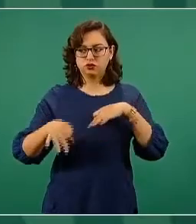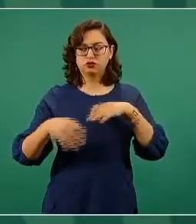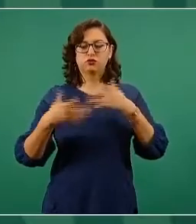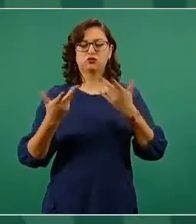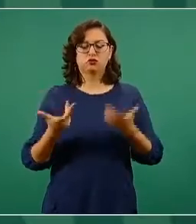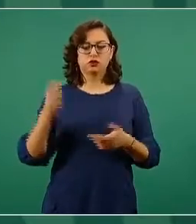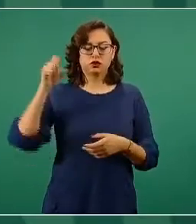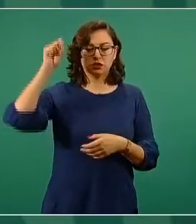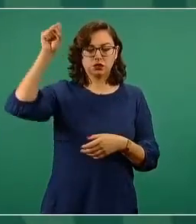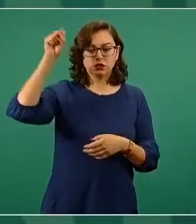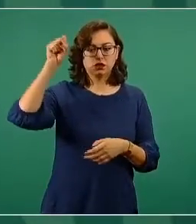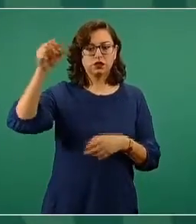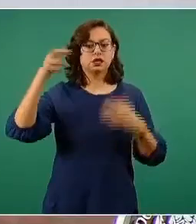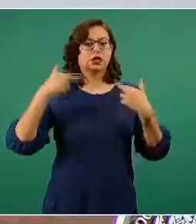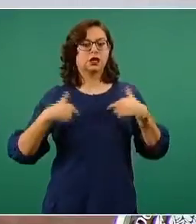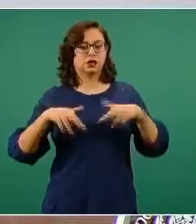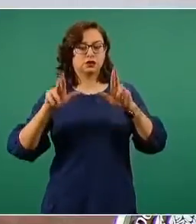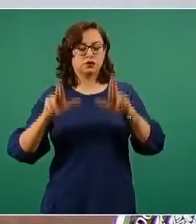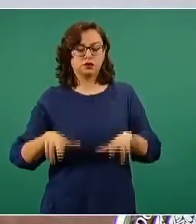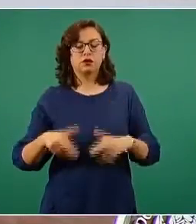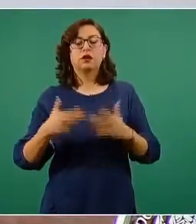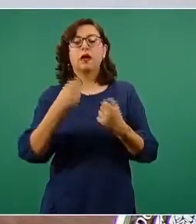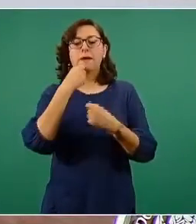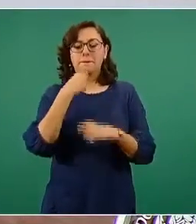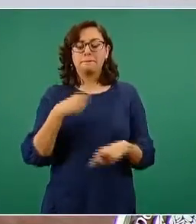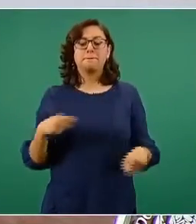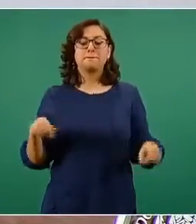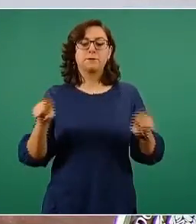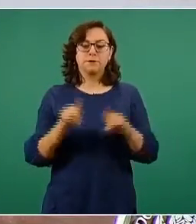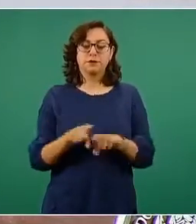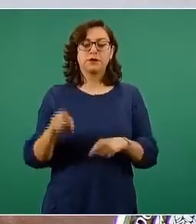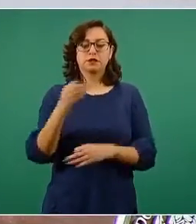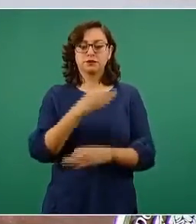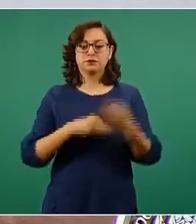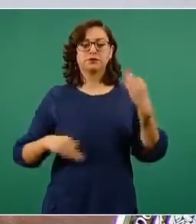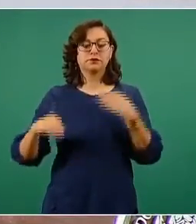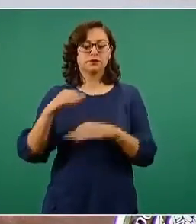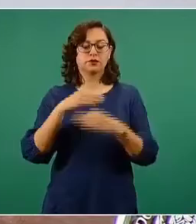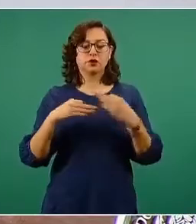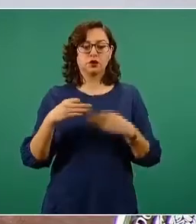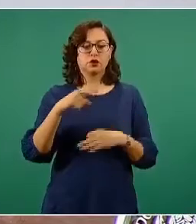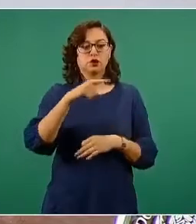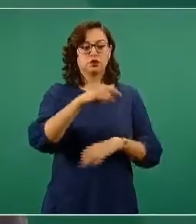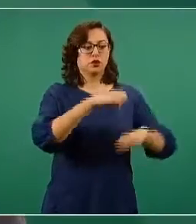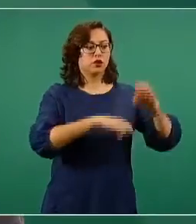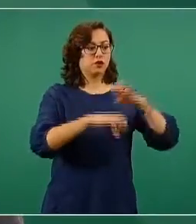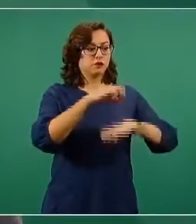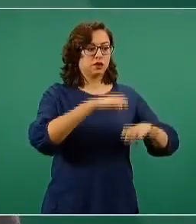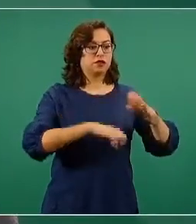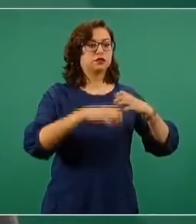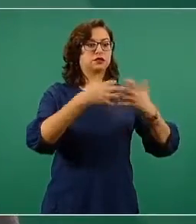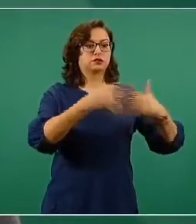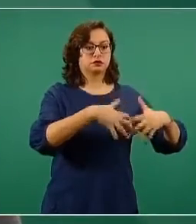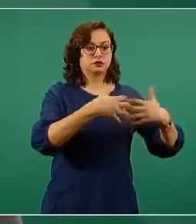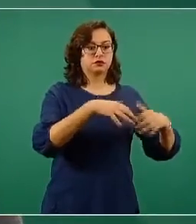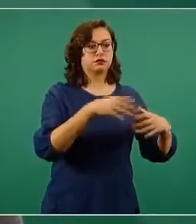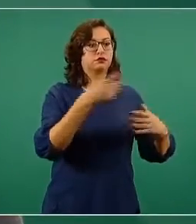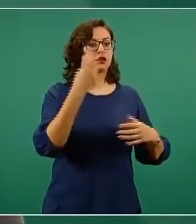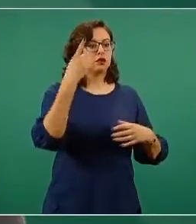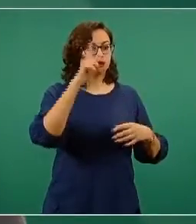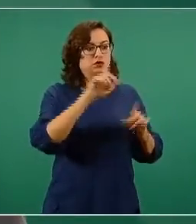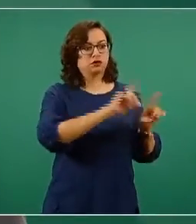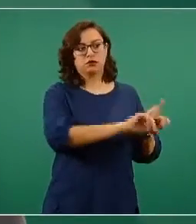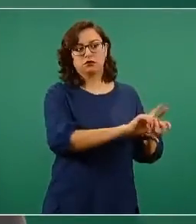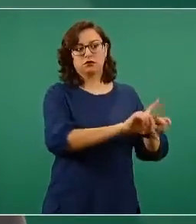representantes de sindicatos y, desde luego, también todas las cámaras y representantes del